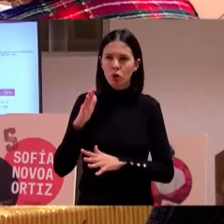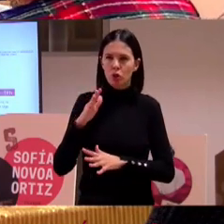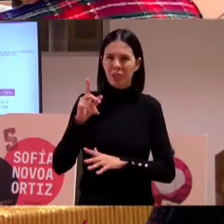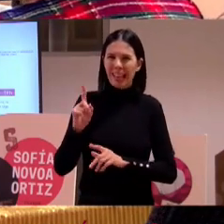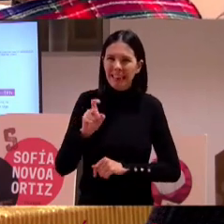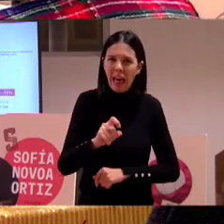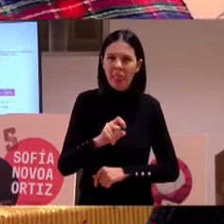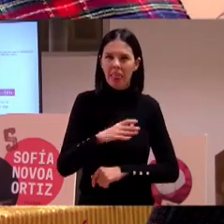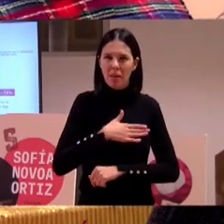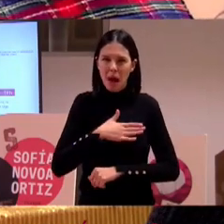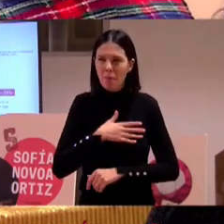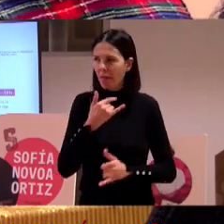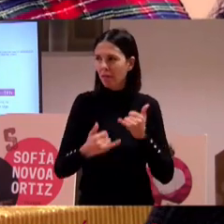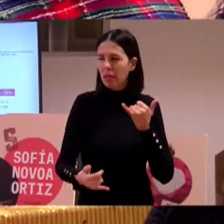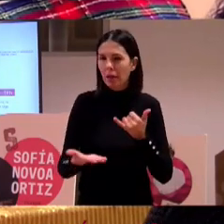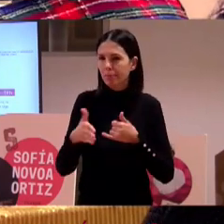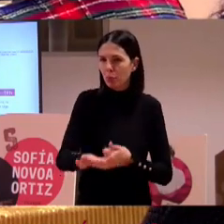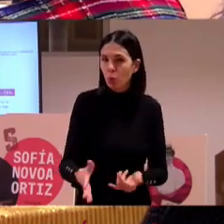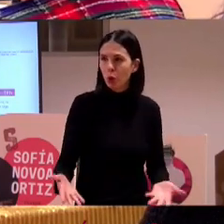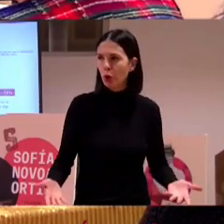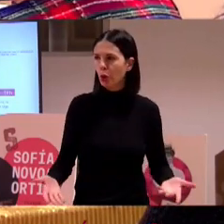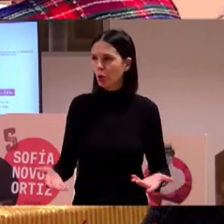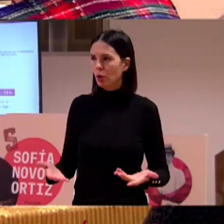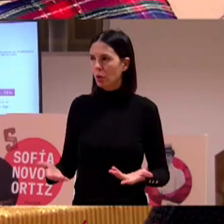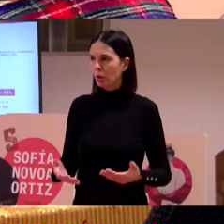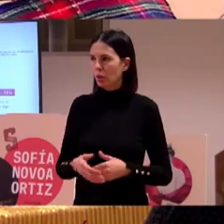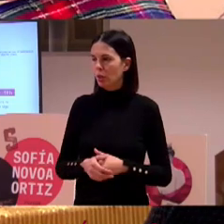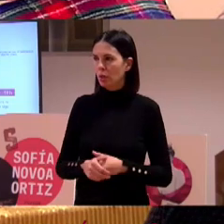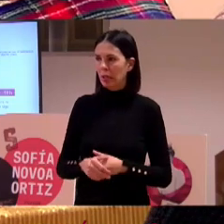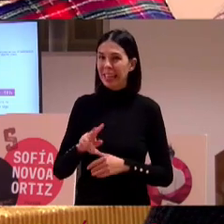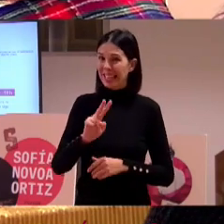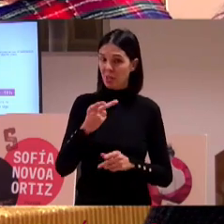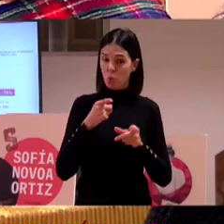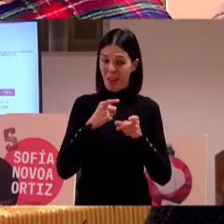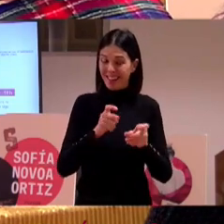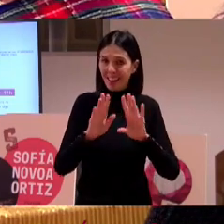al final fue el riñón. Y ella, plena guerra, Segunda Guerra Mundial,